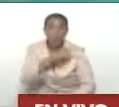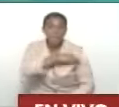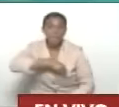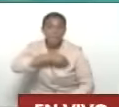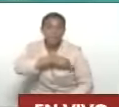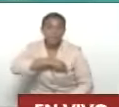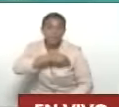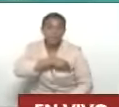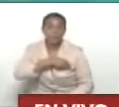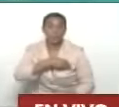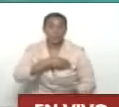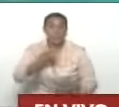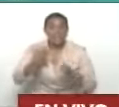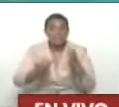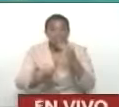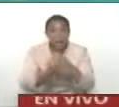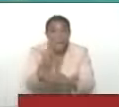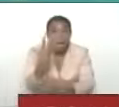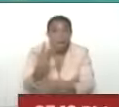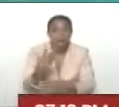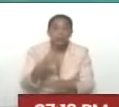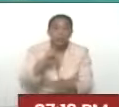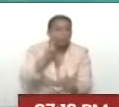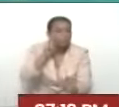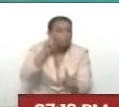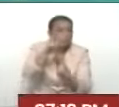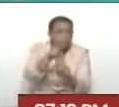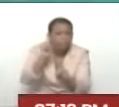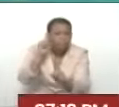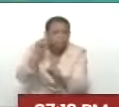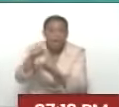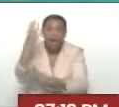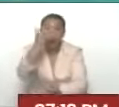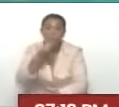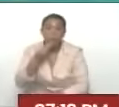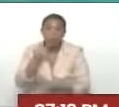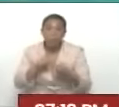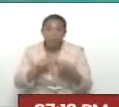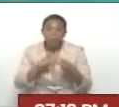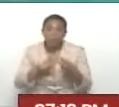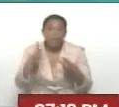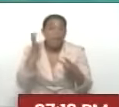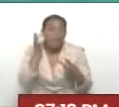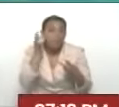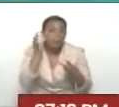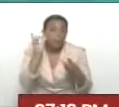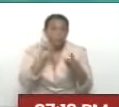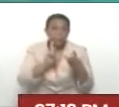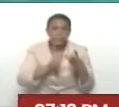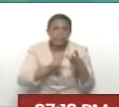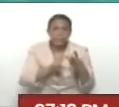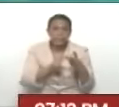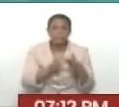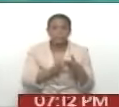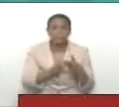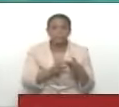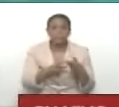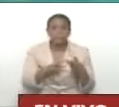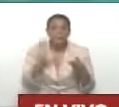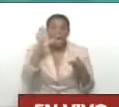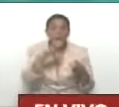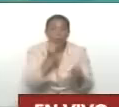nueva generación a quien tenemos que llegar, a la juventud, a las mujeres, a